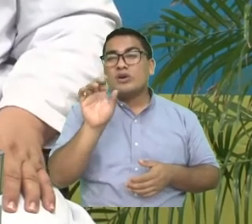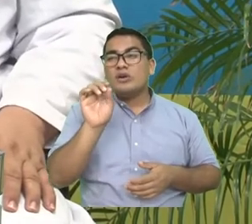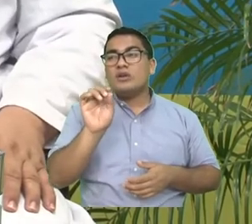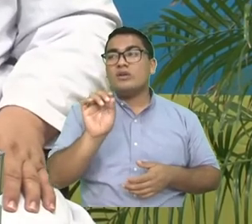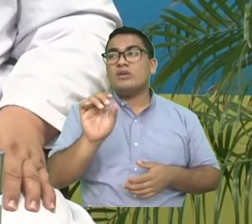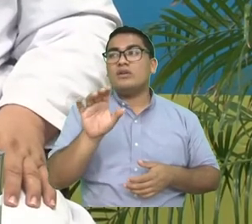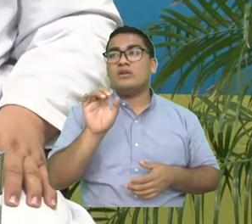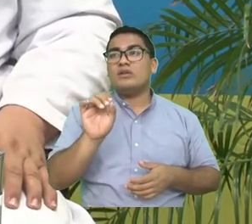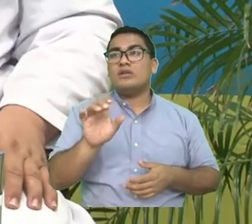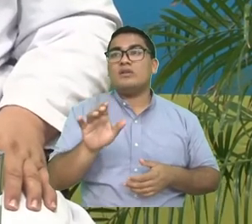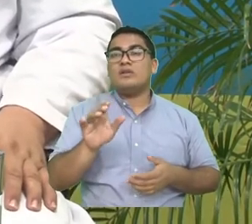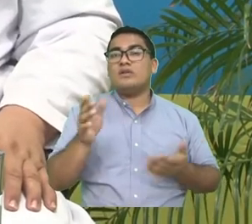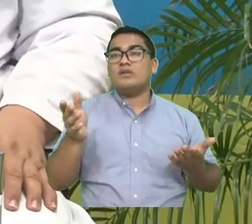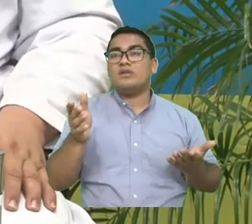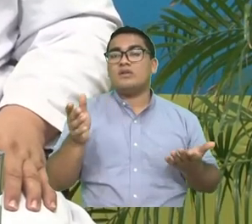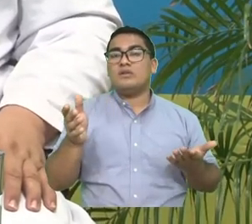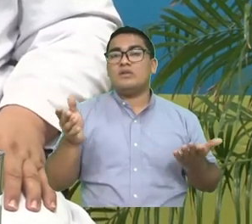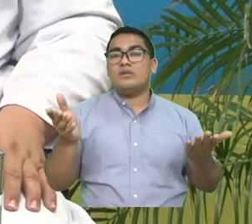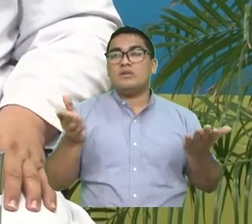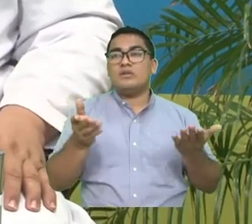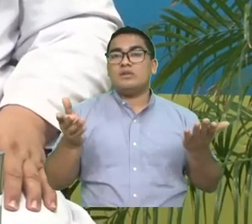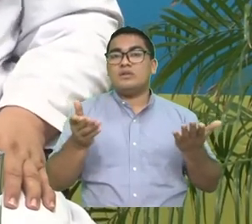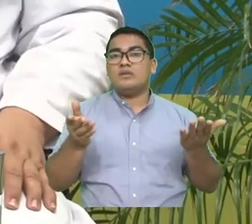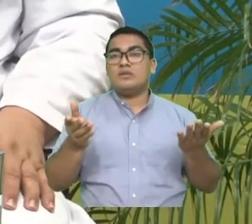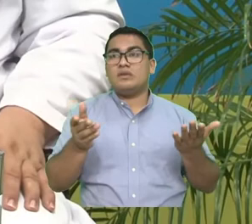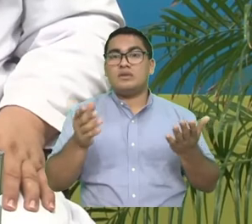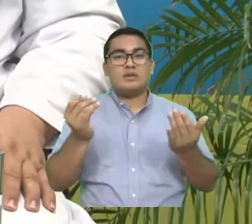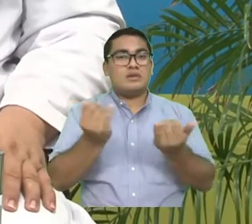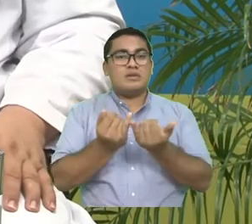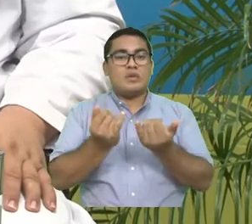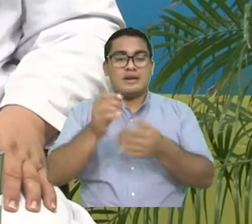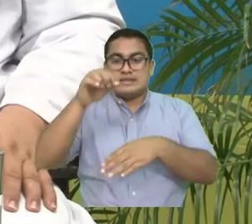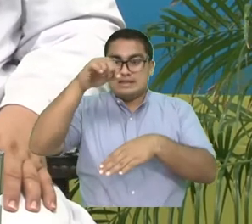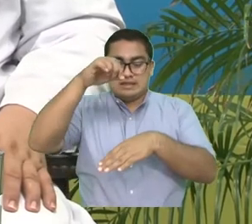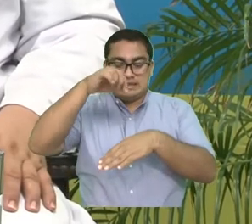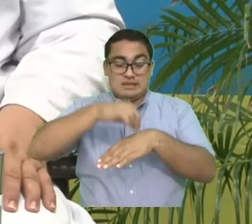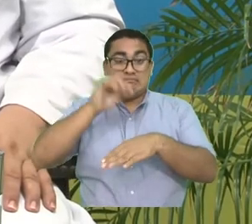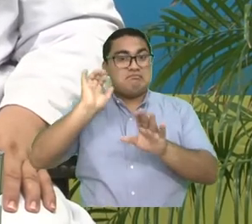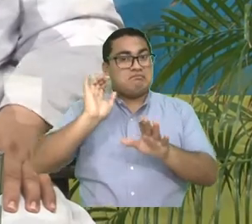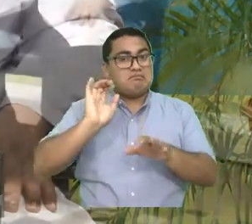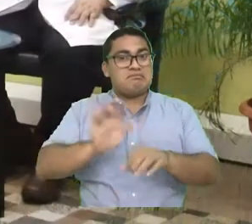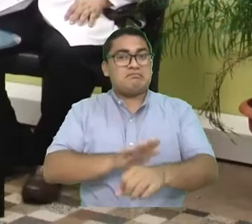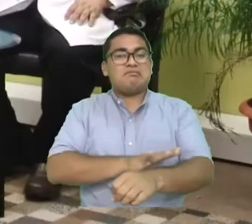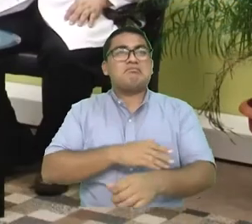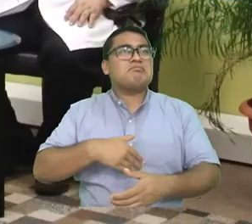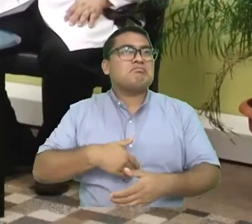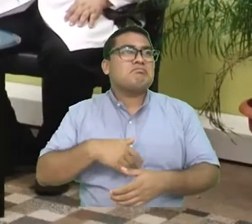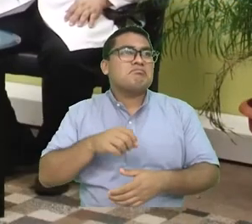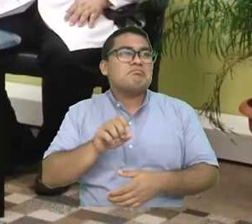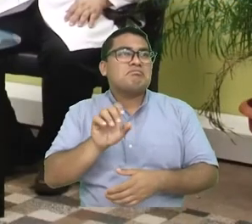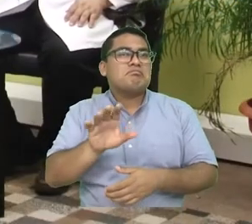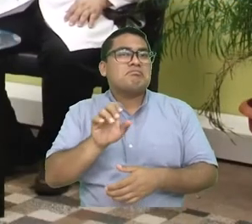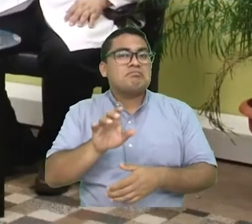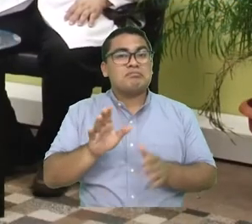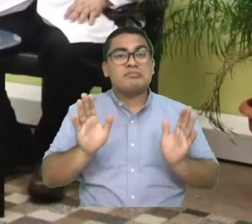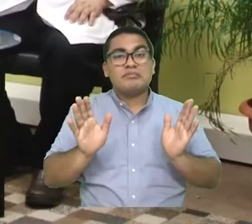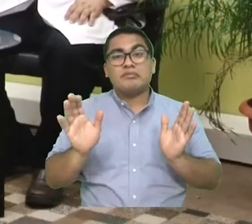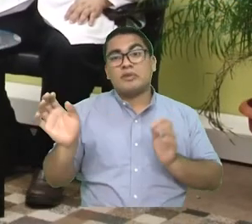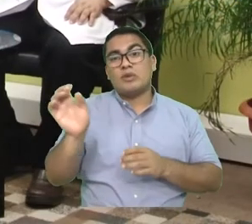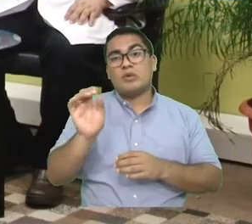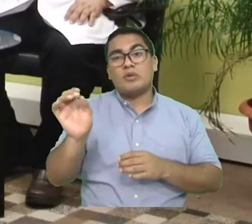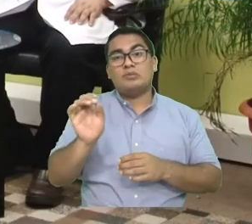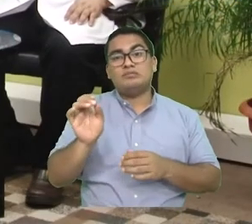Y otro, sí, como un pinchazo. Y uno siente pues el malestar. Otra que puede suceder es